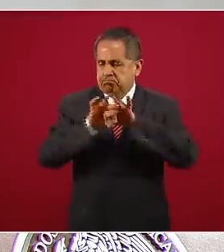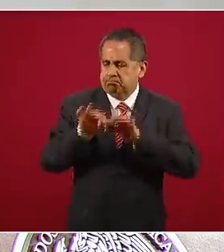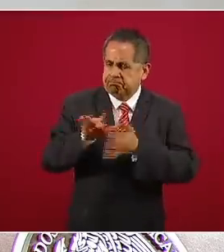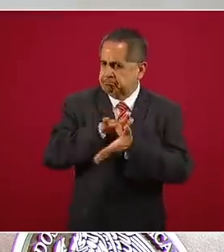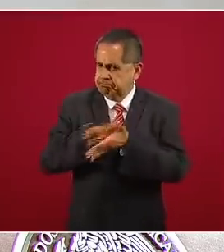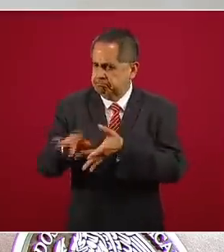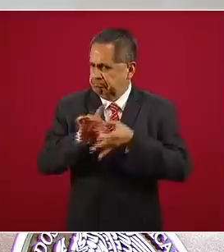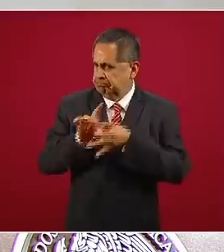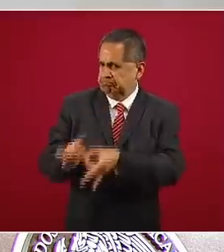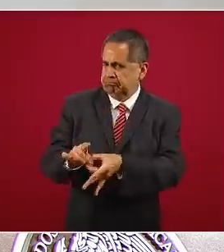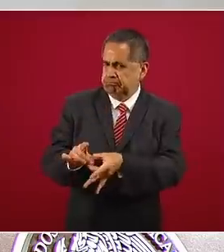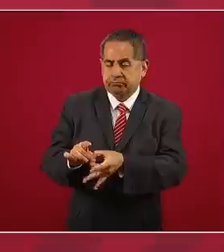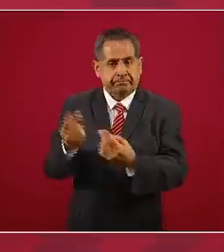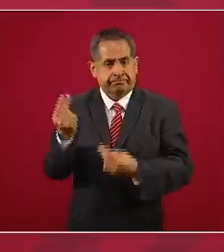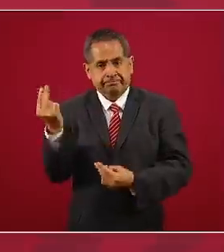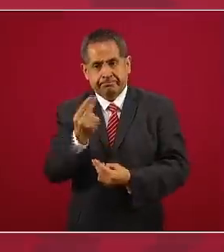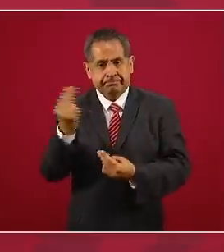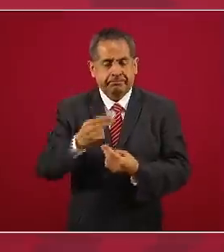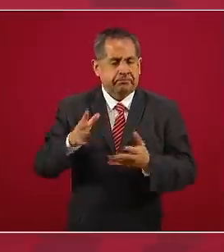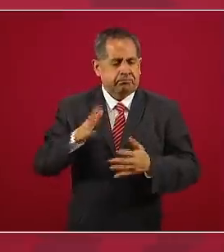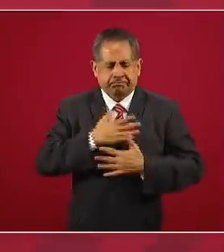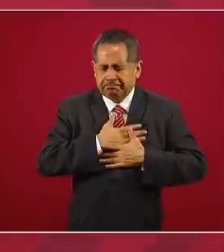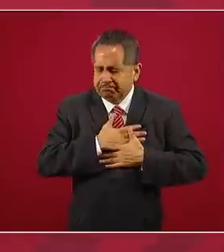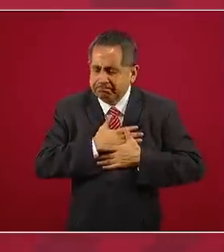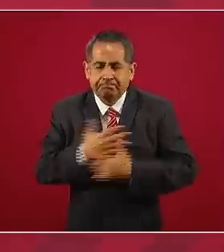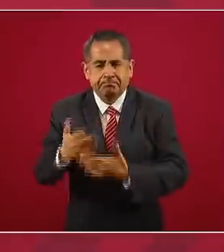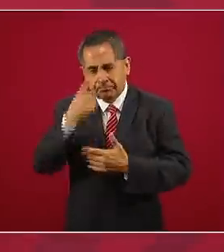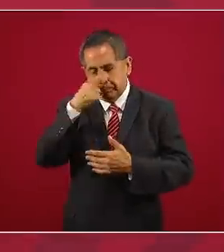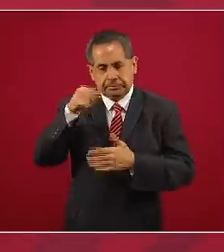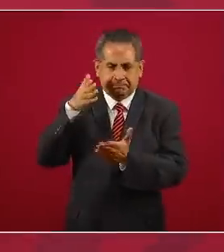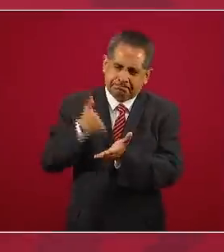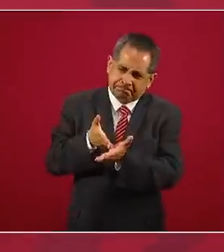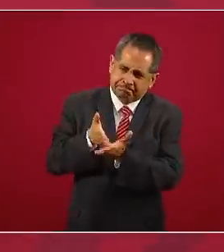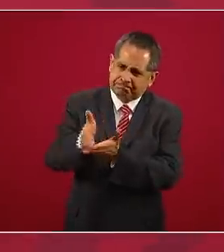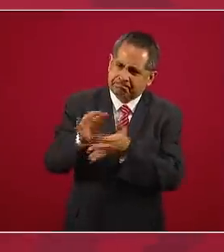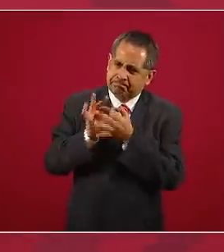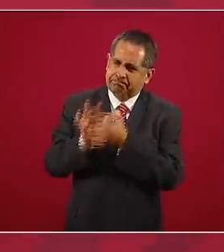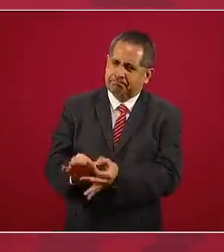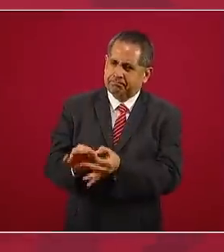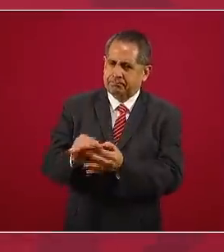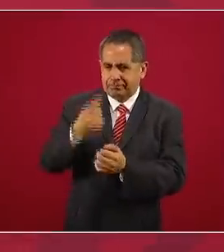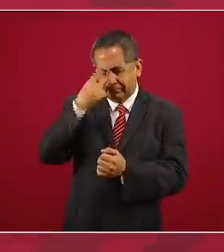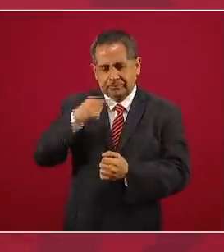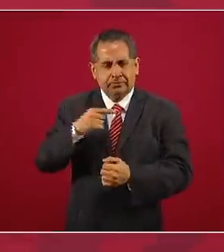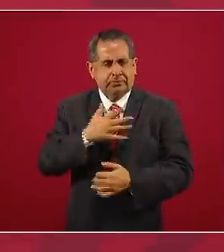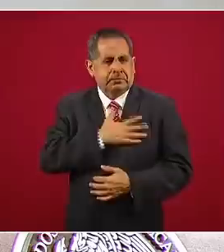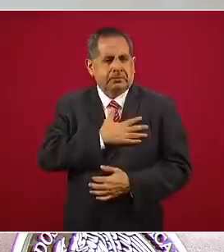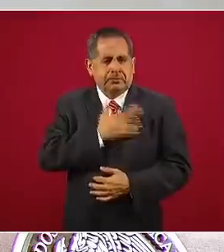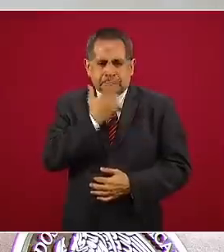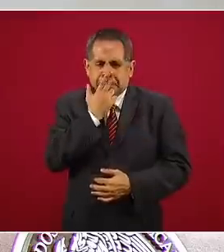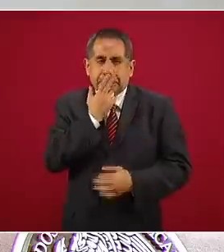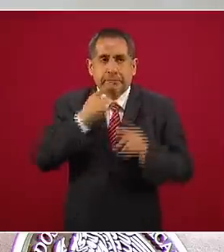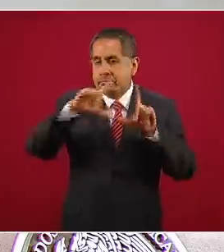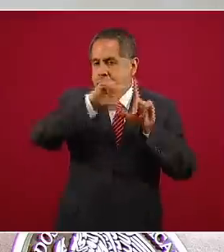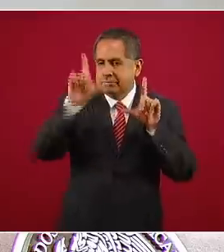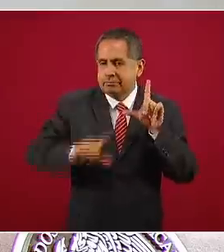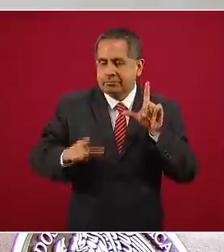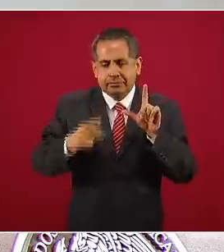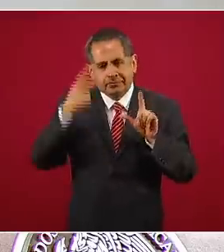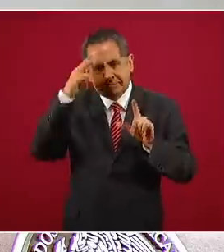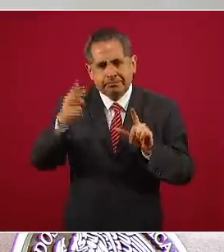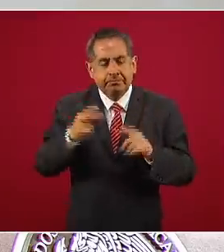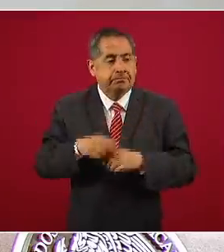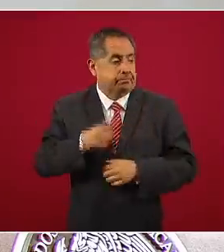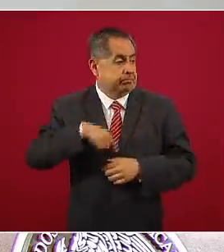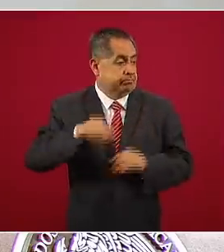indispensable porque es incondicional la lealtad es la virtud del amor presente y quienes hemos construido